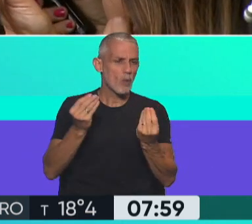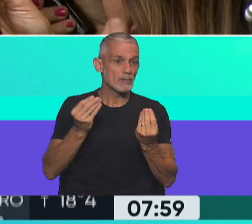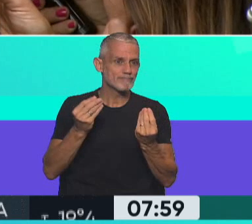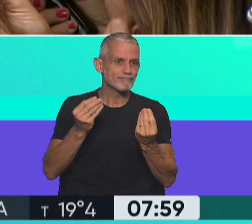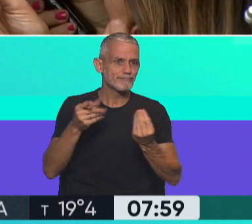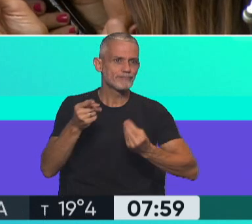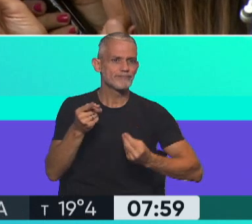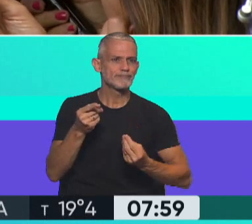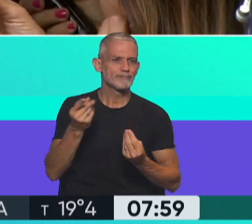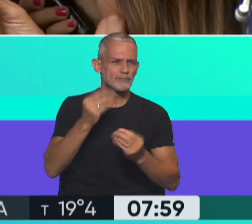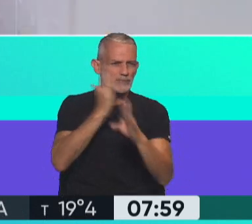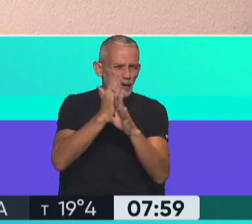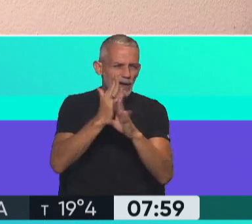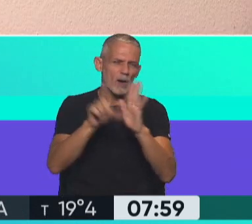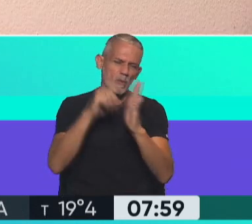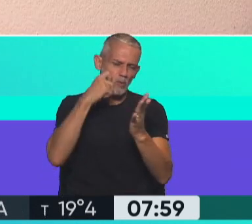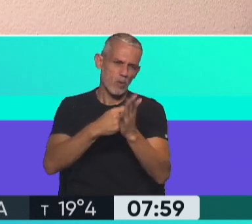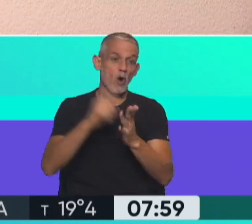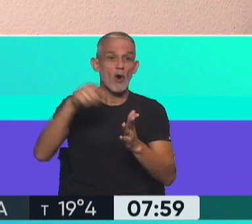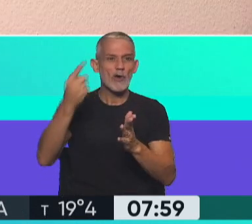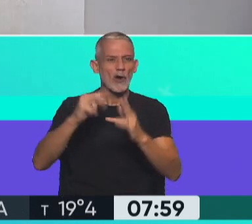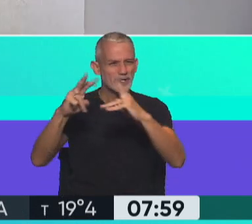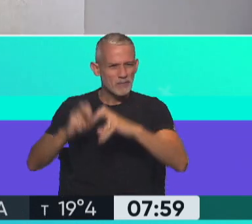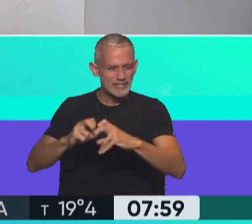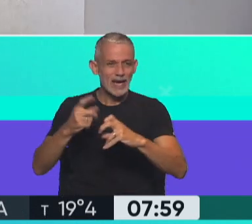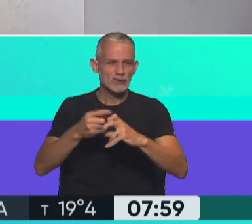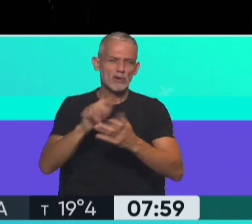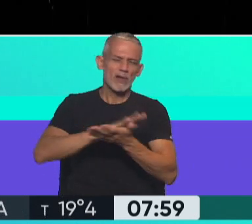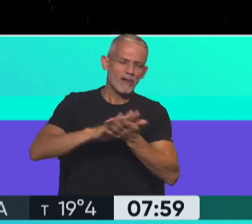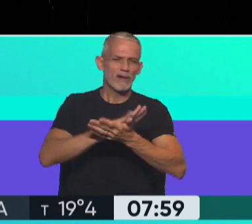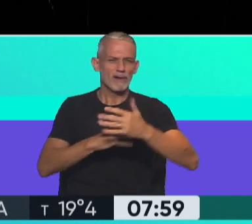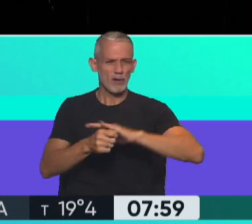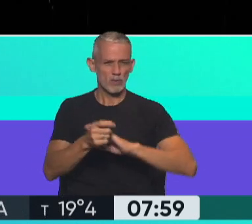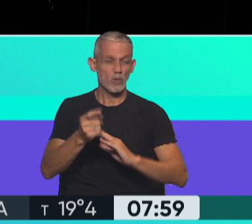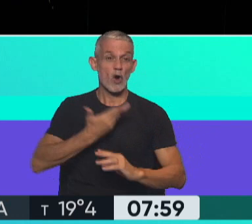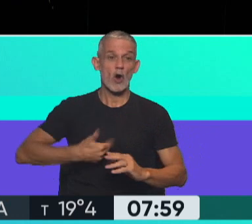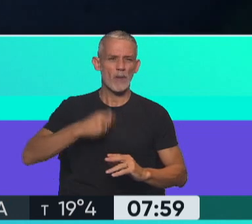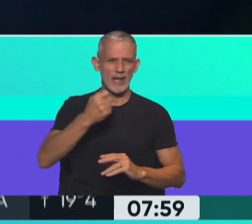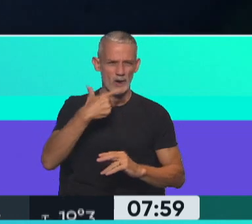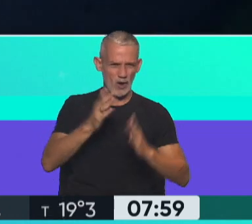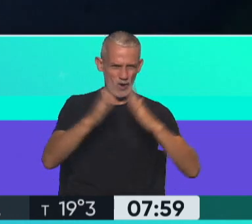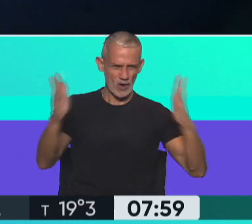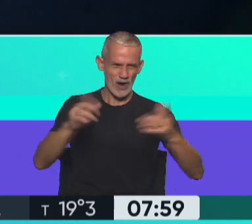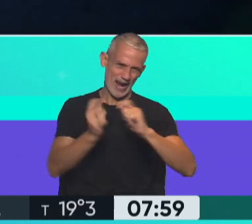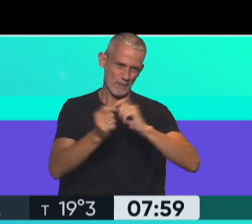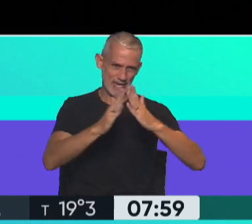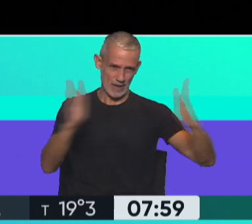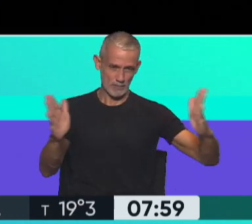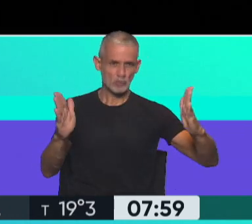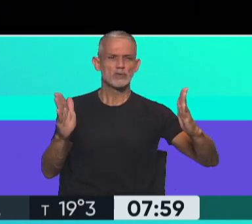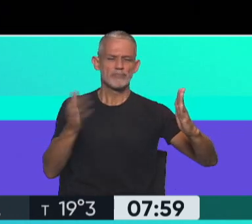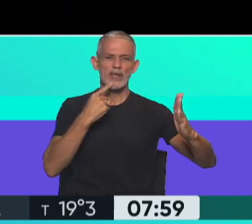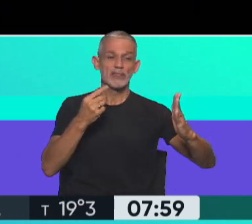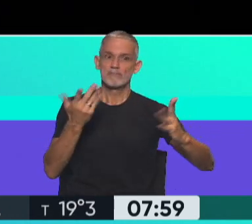ocurrido en materia de espionaje ilegal y de otras causas de presunta corrupción durante el gobierno de Cambiemos, y dice que hay